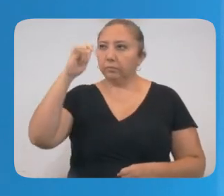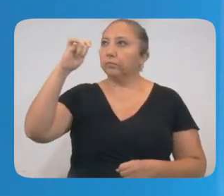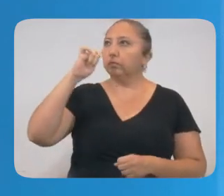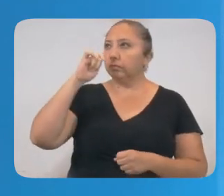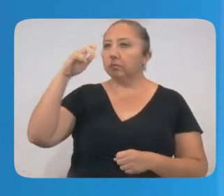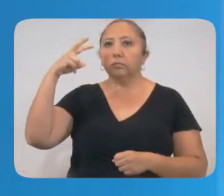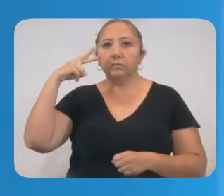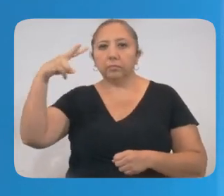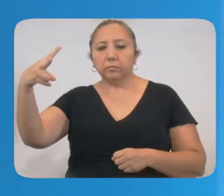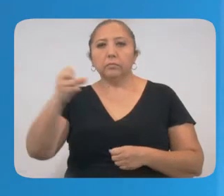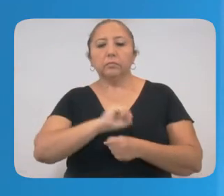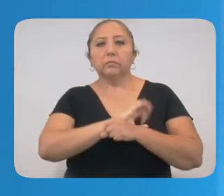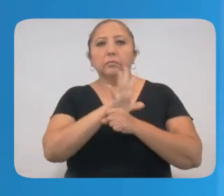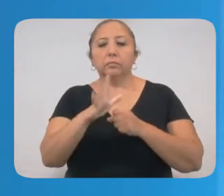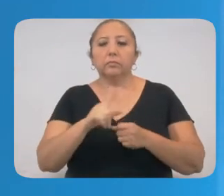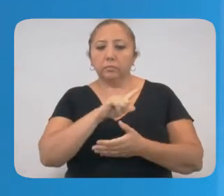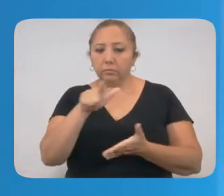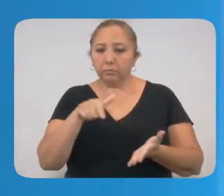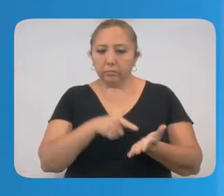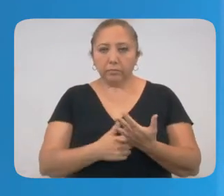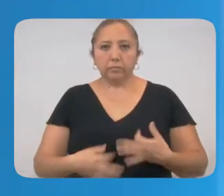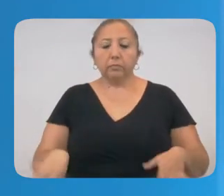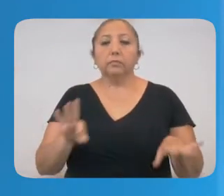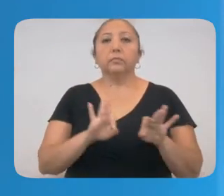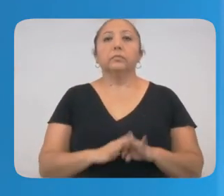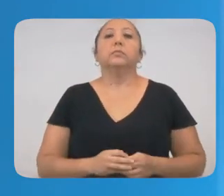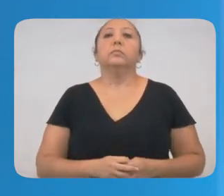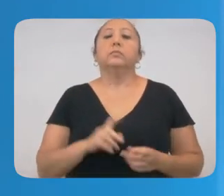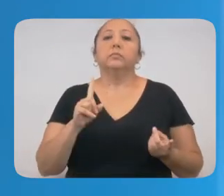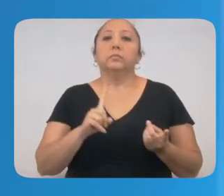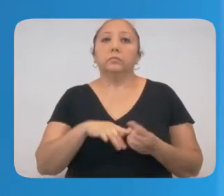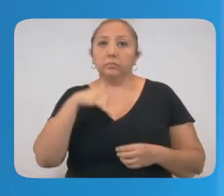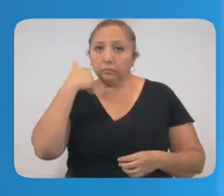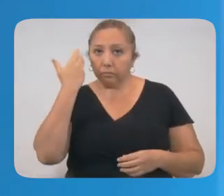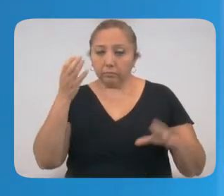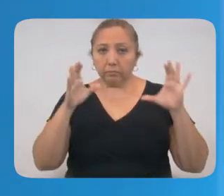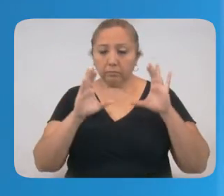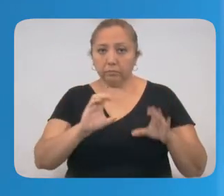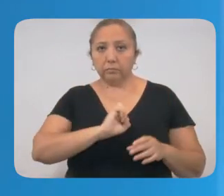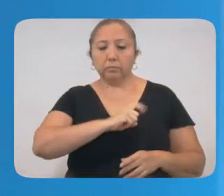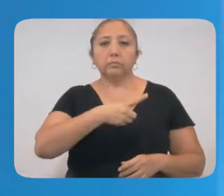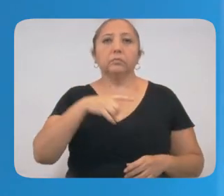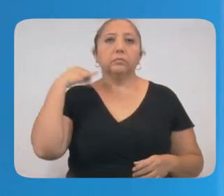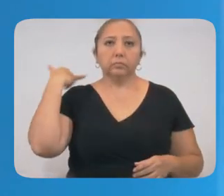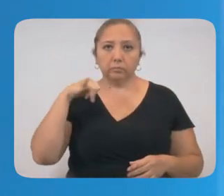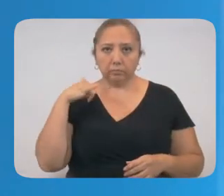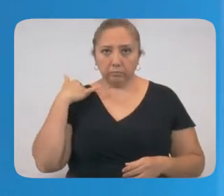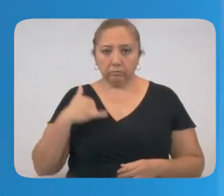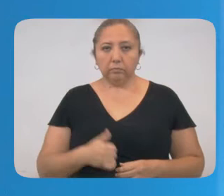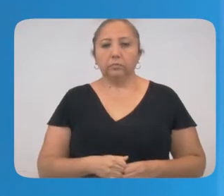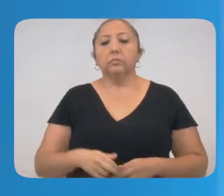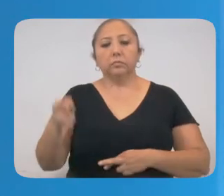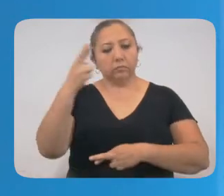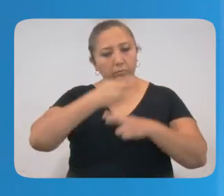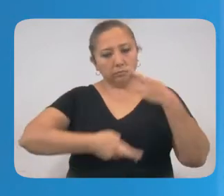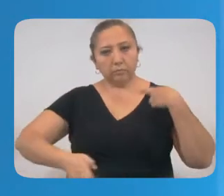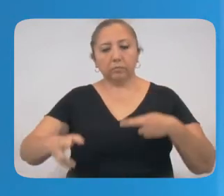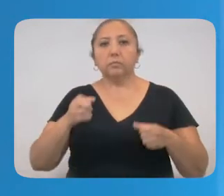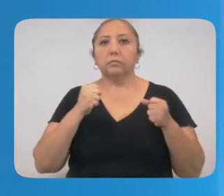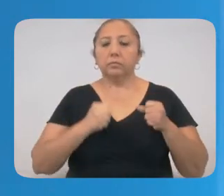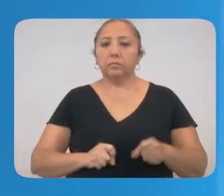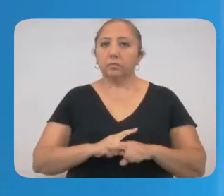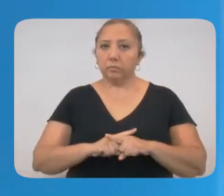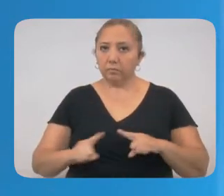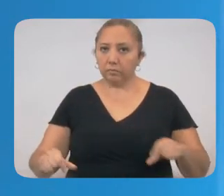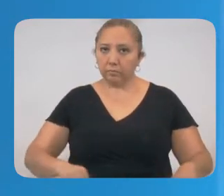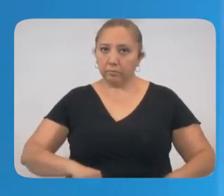en lugares determinados y estratégicos, con el objetivo de proteger la salud de los yucatecos y preparar un retorno seguro a diversas